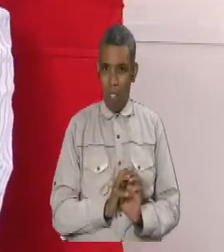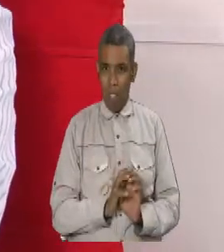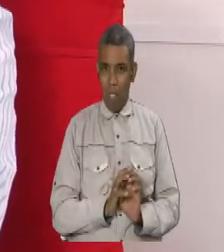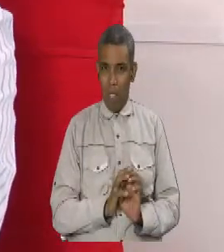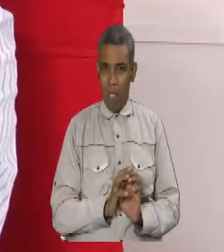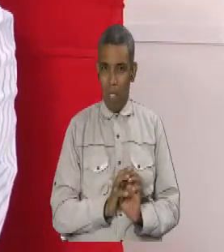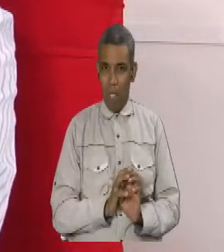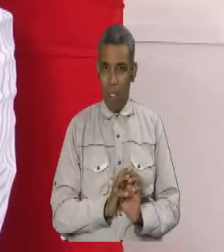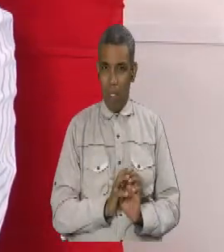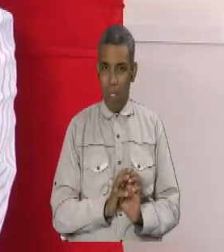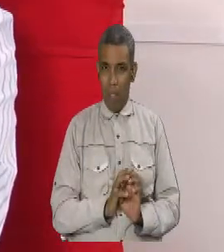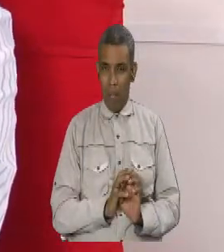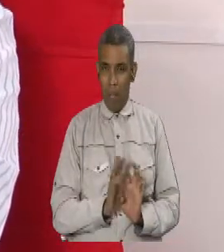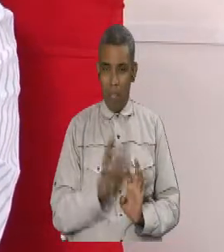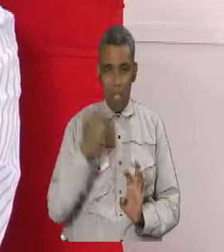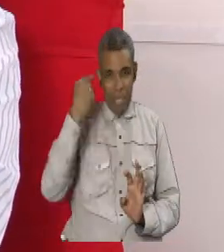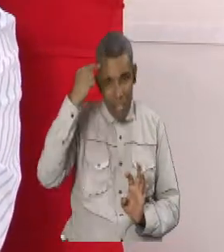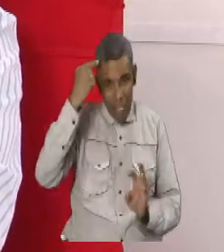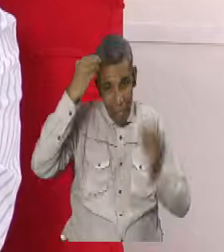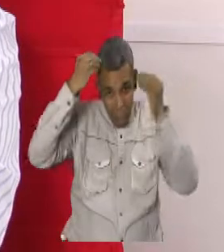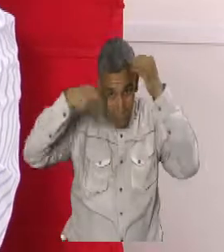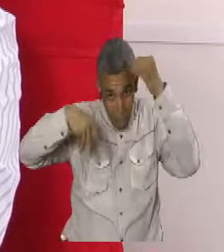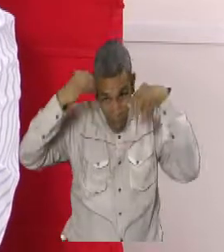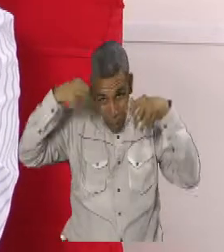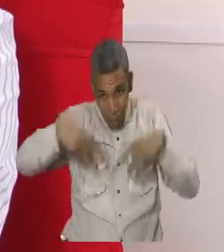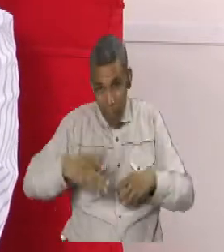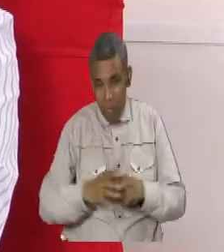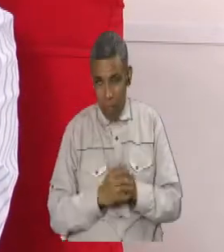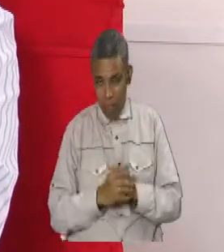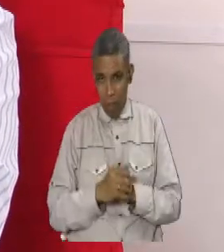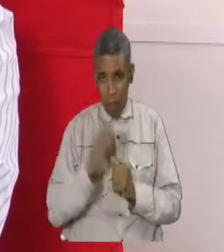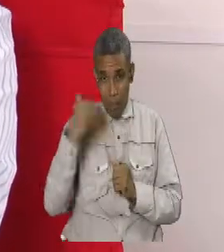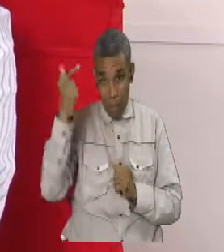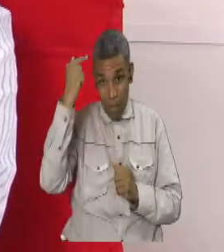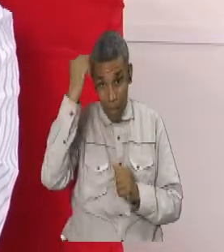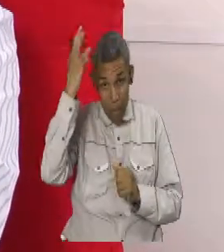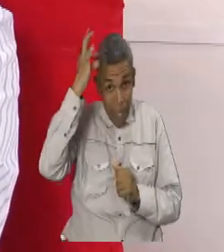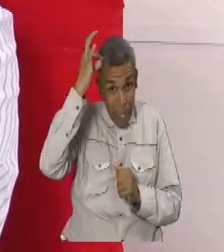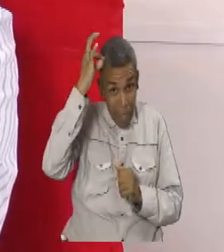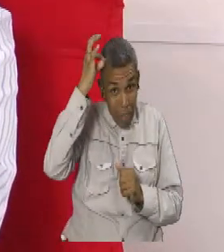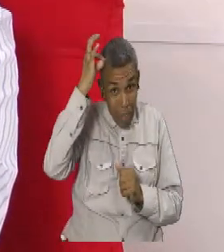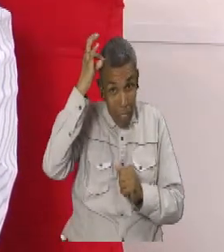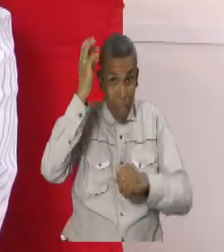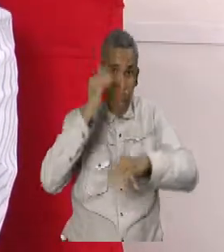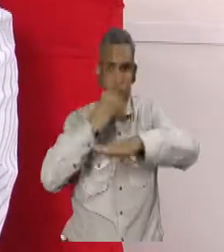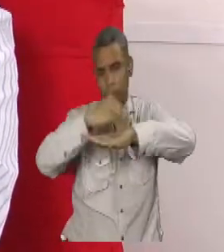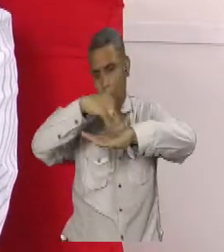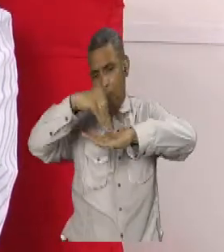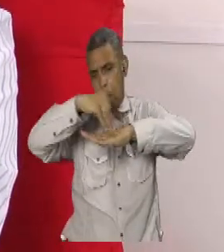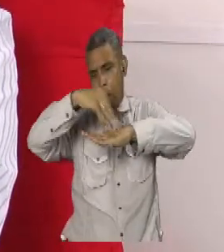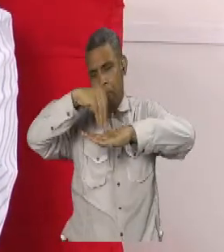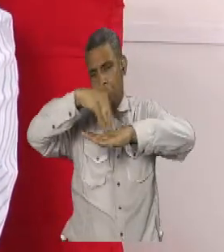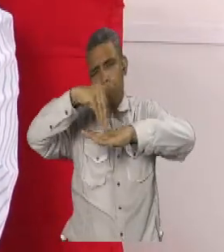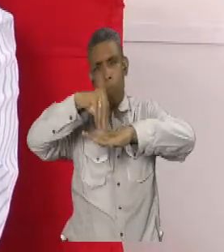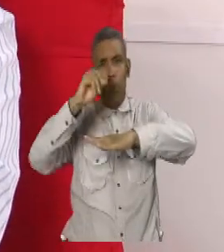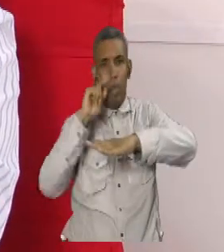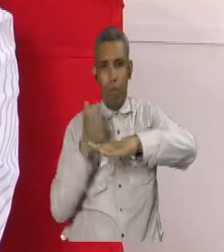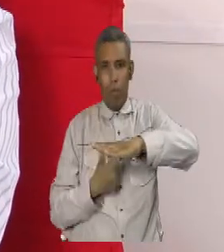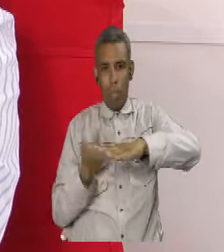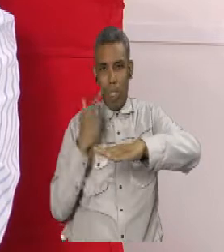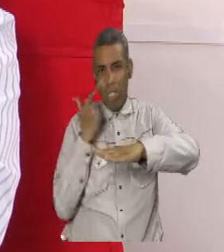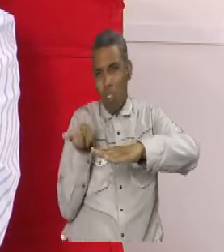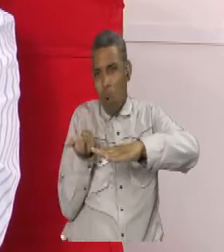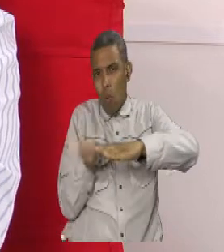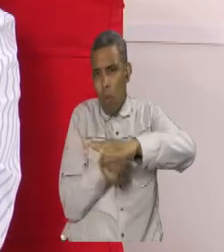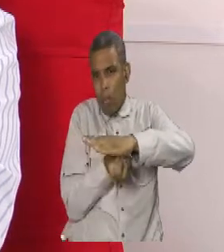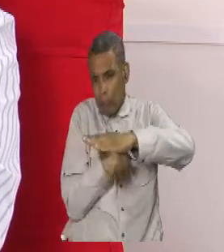anteriormente, inhibe principalmente la aparición del folículo piloso. Perfecto. O lo vuelve más delgado. Entonces lo que damos son inhibidores.